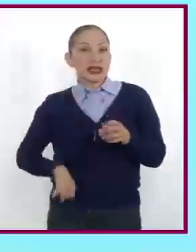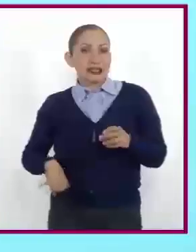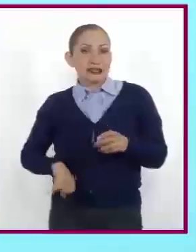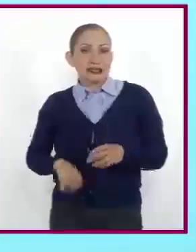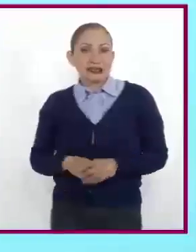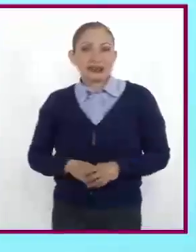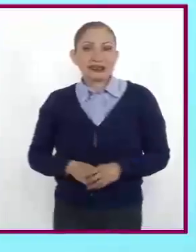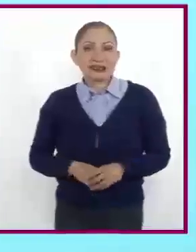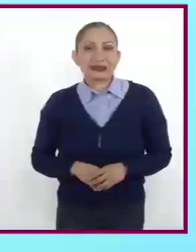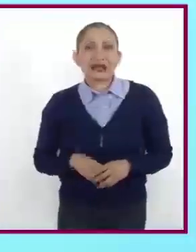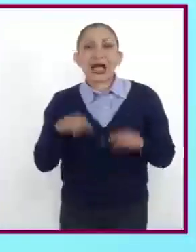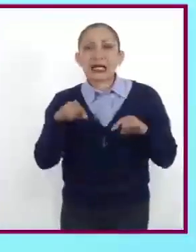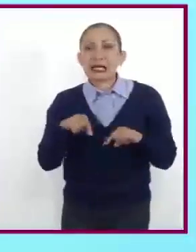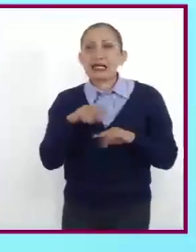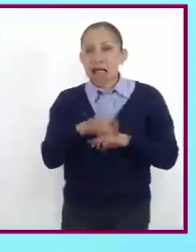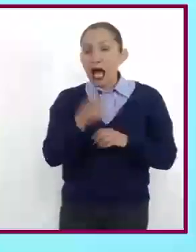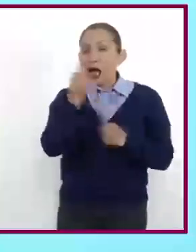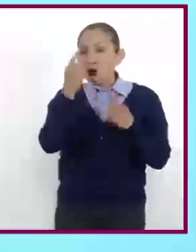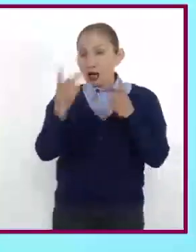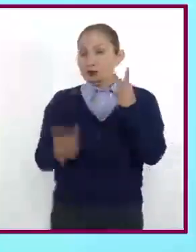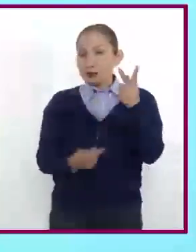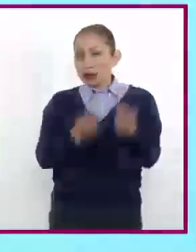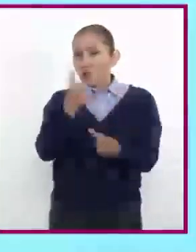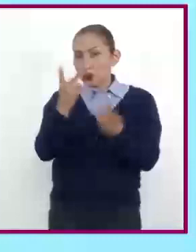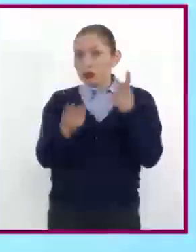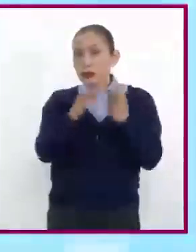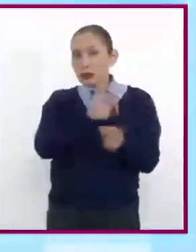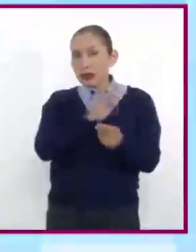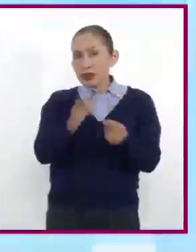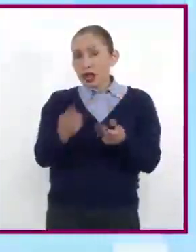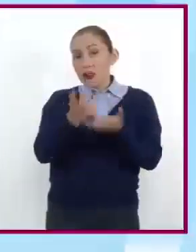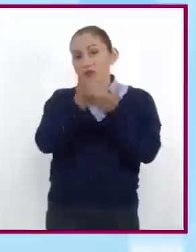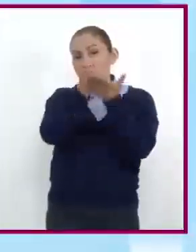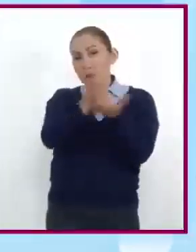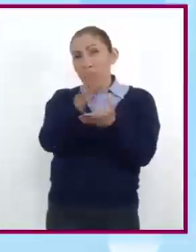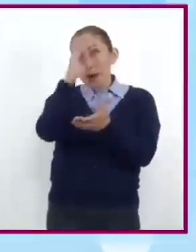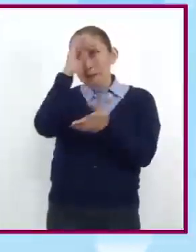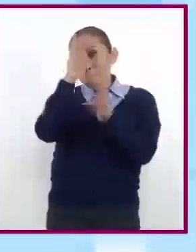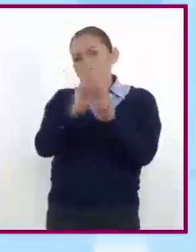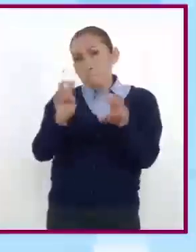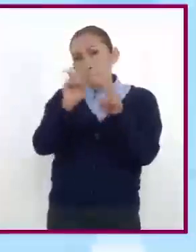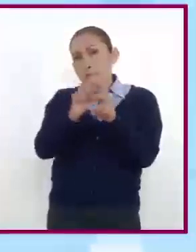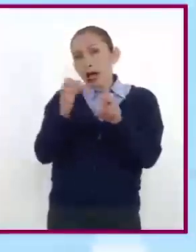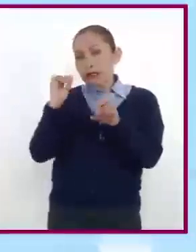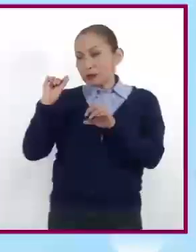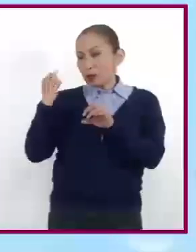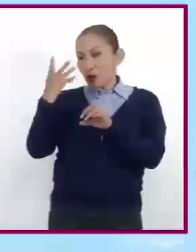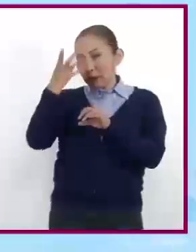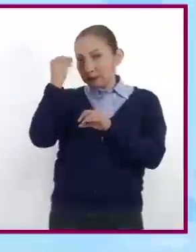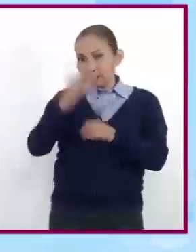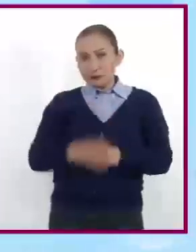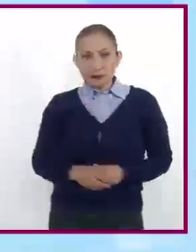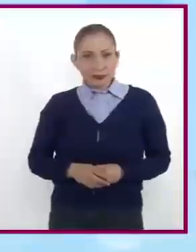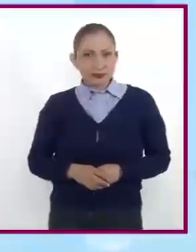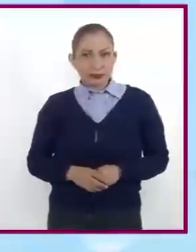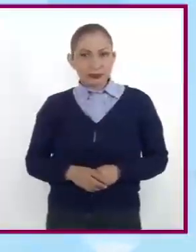interés. Aquí les dejamos algunas preguntas que les pueden servir para reflexionar sobre lo que acaban de aprender.